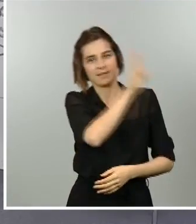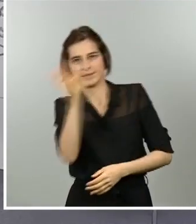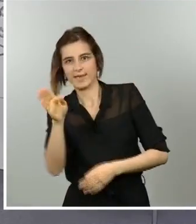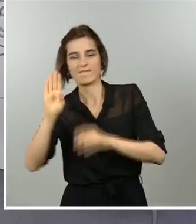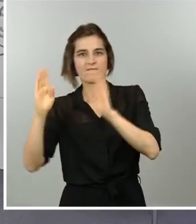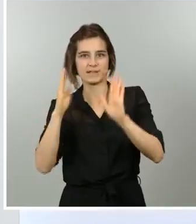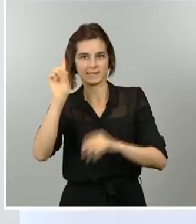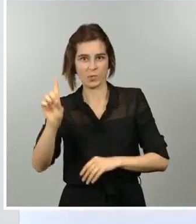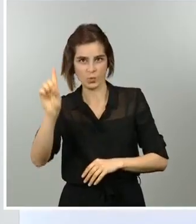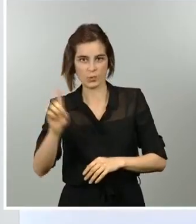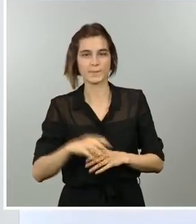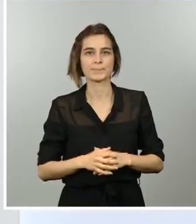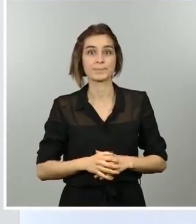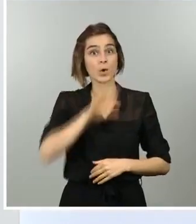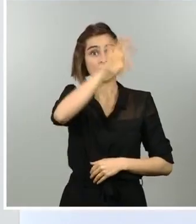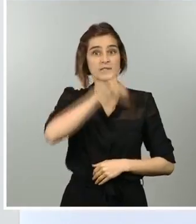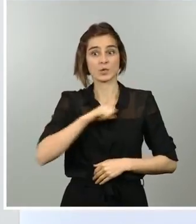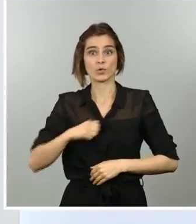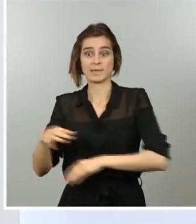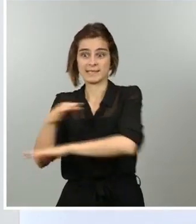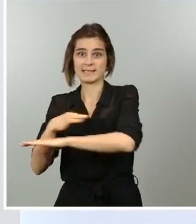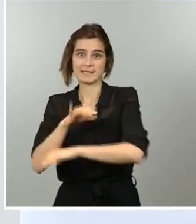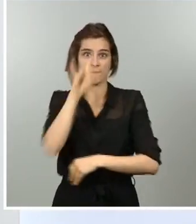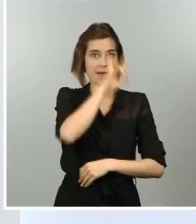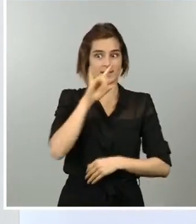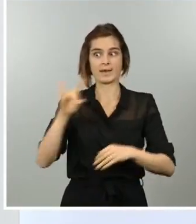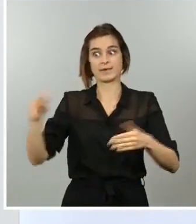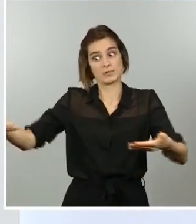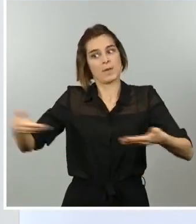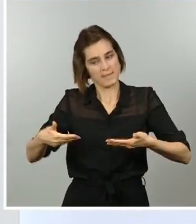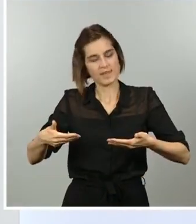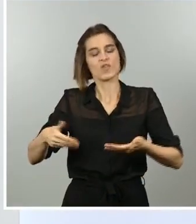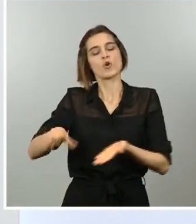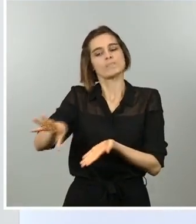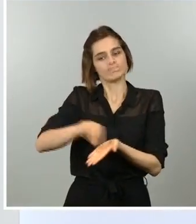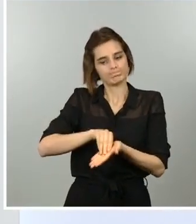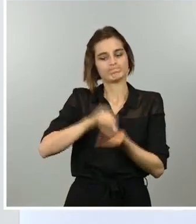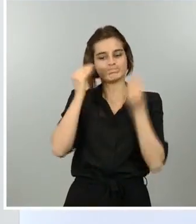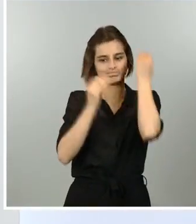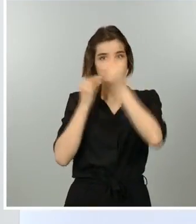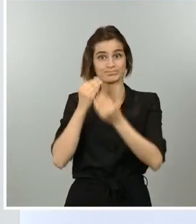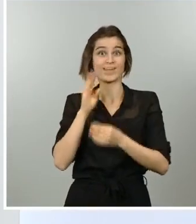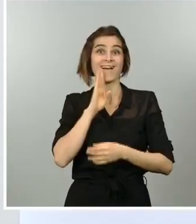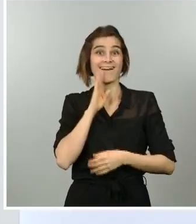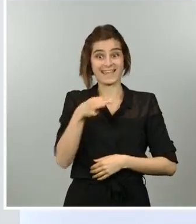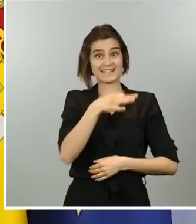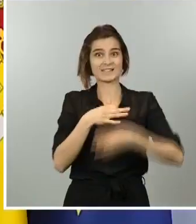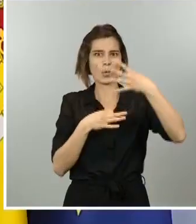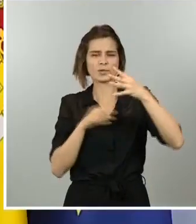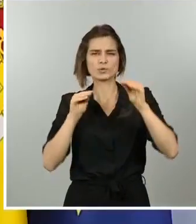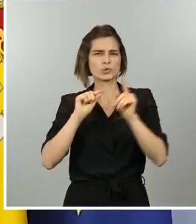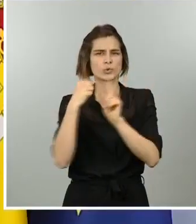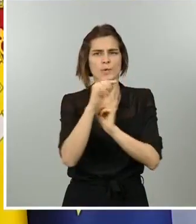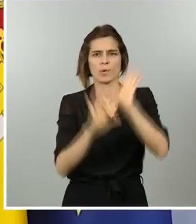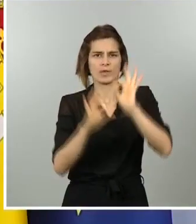autónomas de las Islas Baleares y de las Canarias y se ha estimado que estas 4 islas, que tienen unos índices francamente buenos, para que se hagan una idea, en